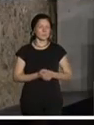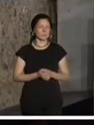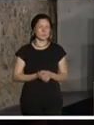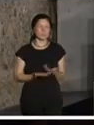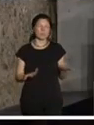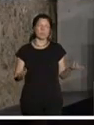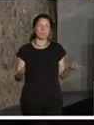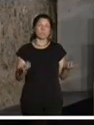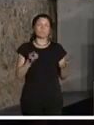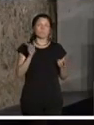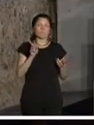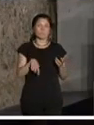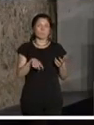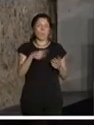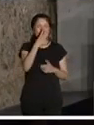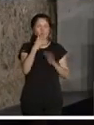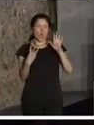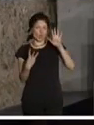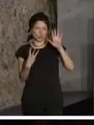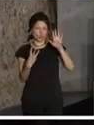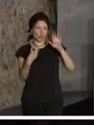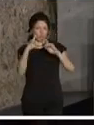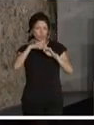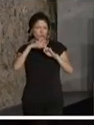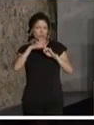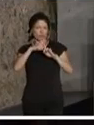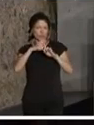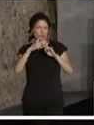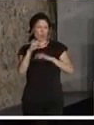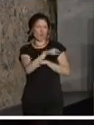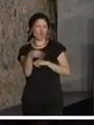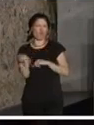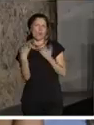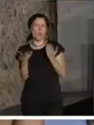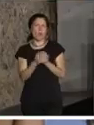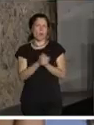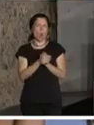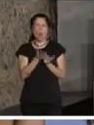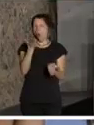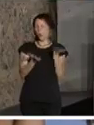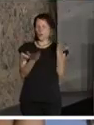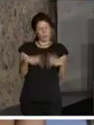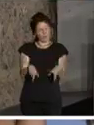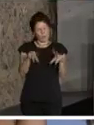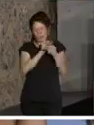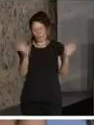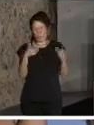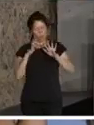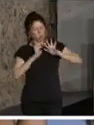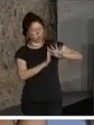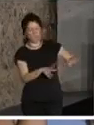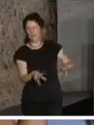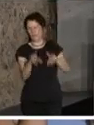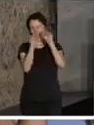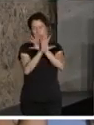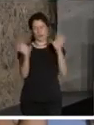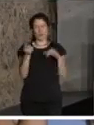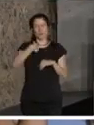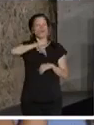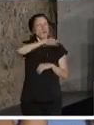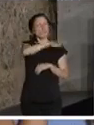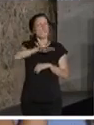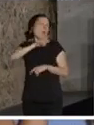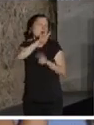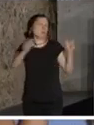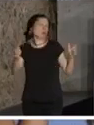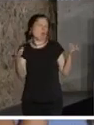con todo esto vamos a acabar el 28 de mayo vamos a acabar con la injusticia con la dejadez con el abandono a nuestros